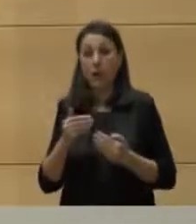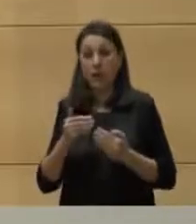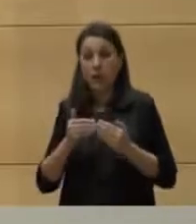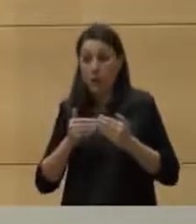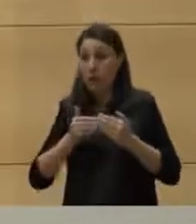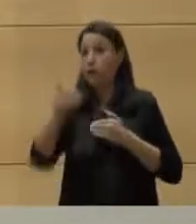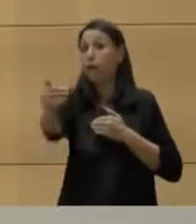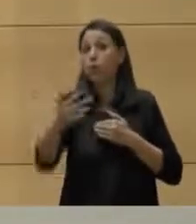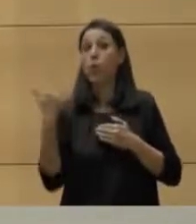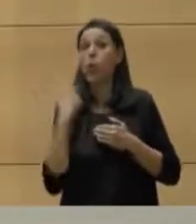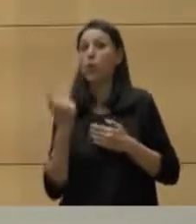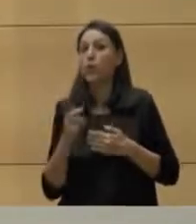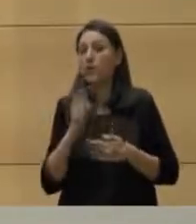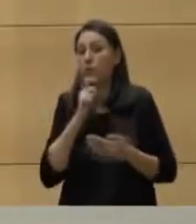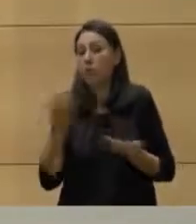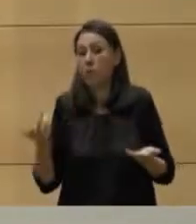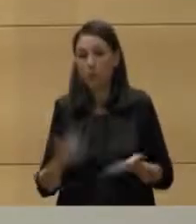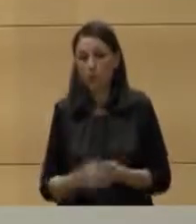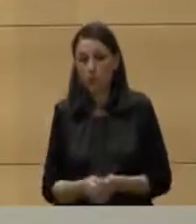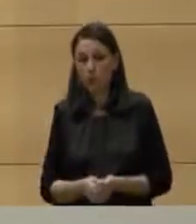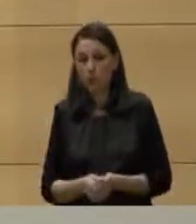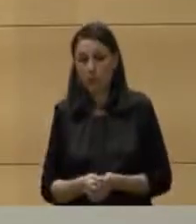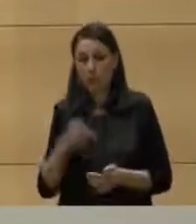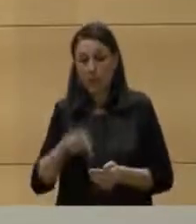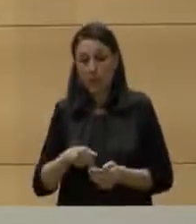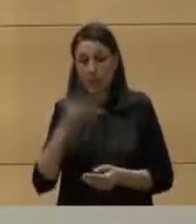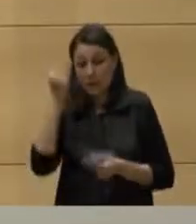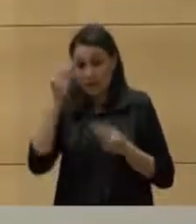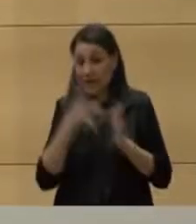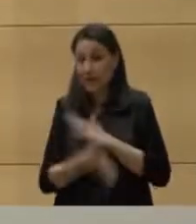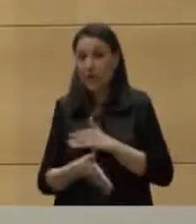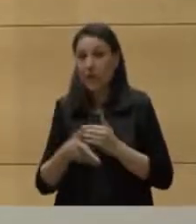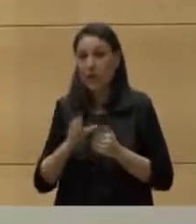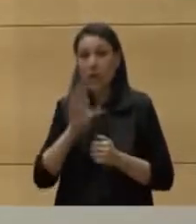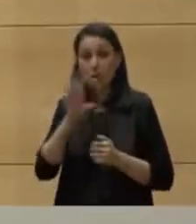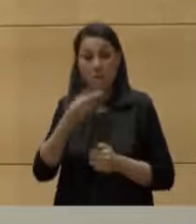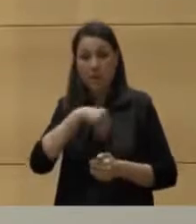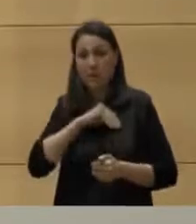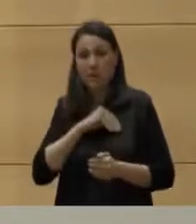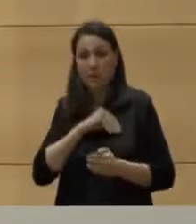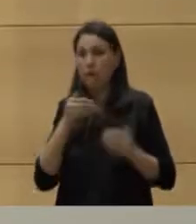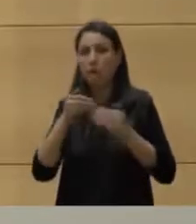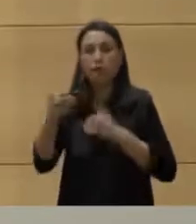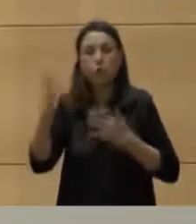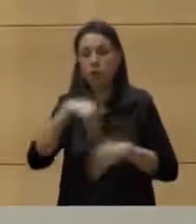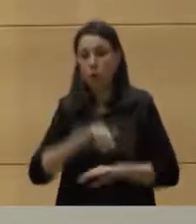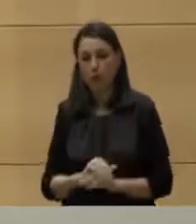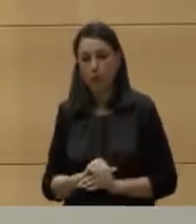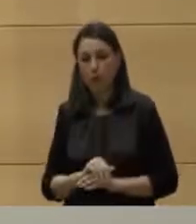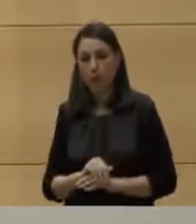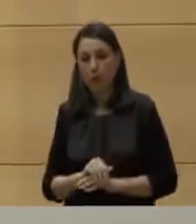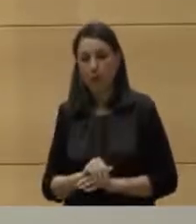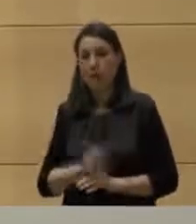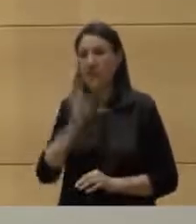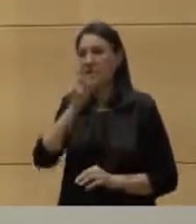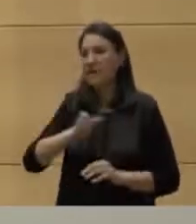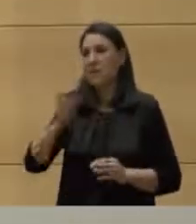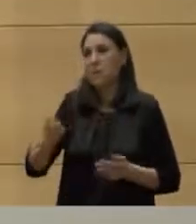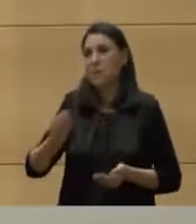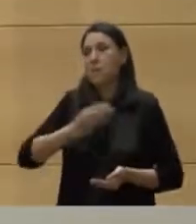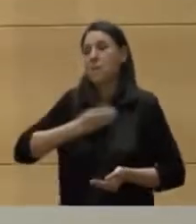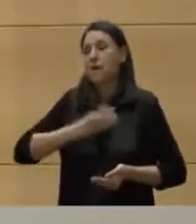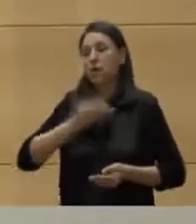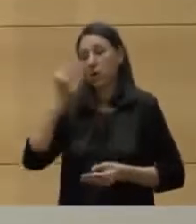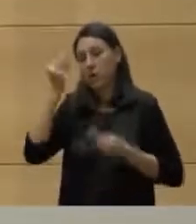Esto significa que este país no tiene ningún futuro. Y los llamados patriotas de charanga, pandereta y bandera